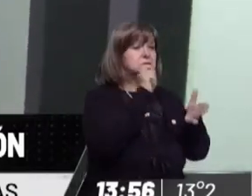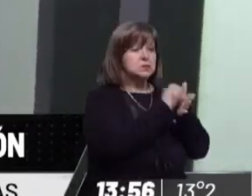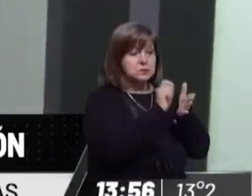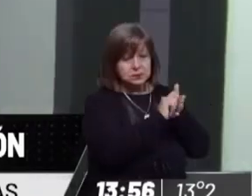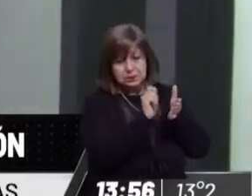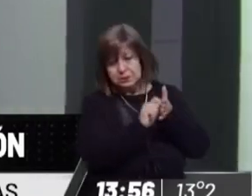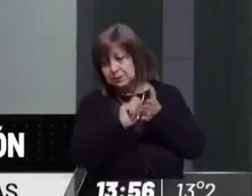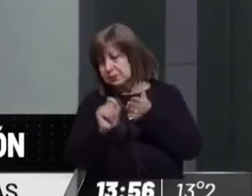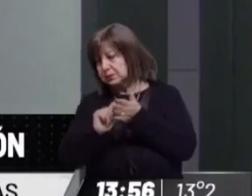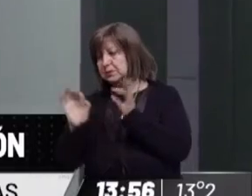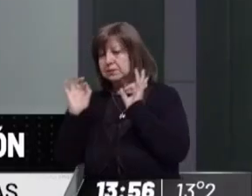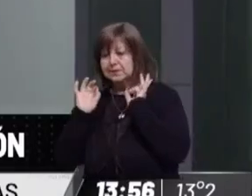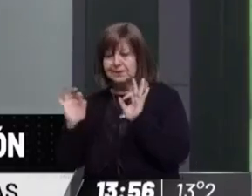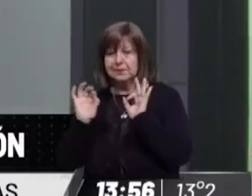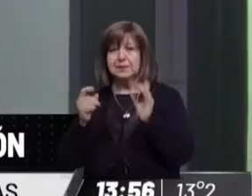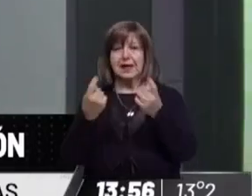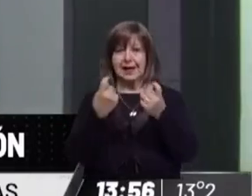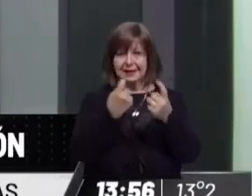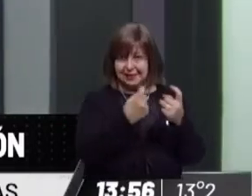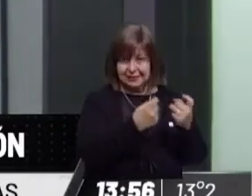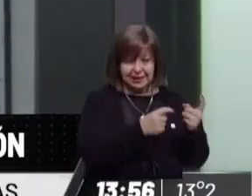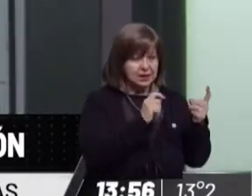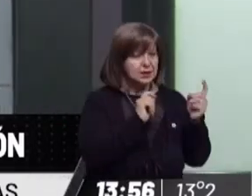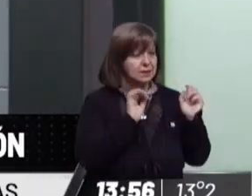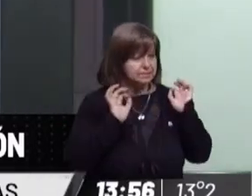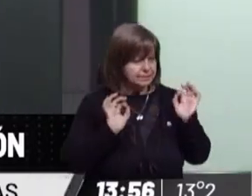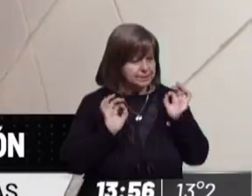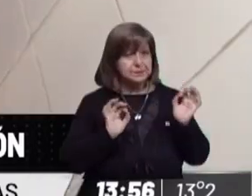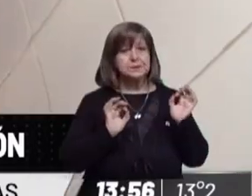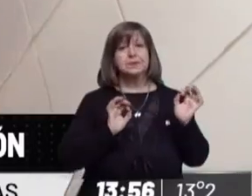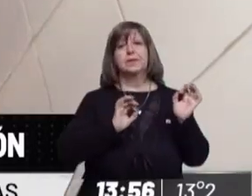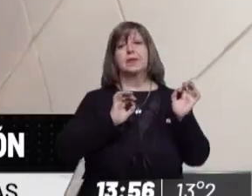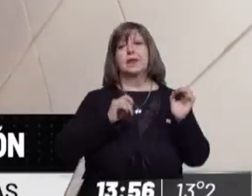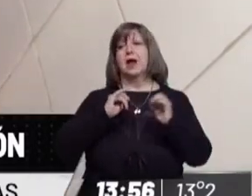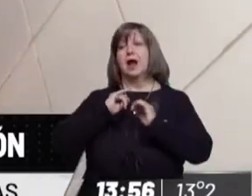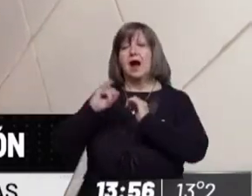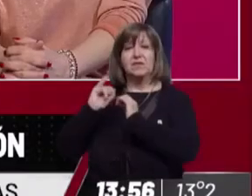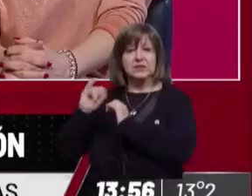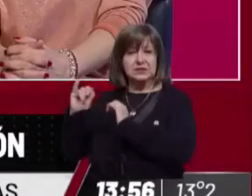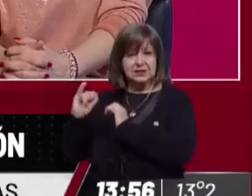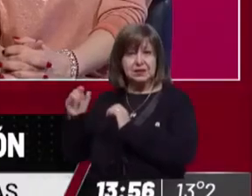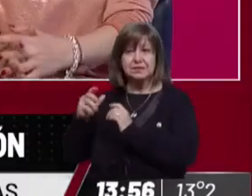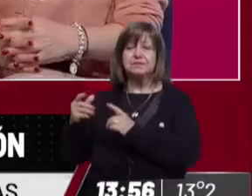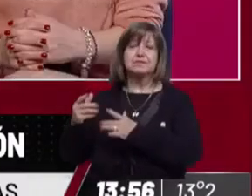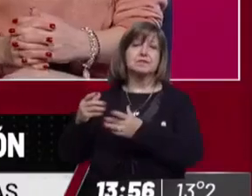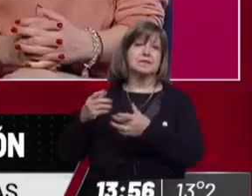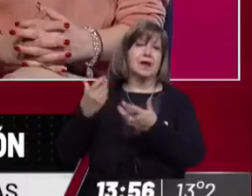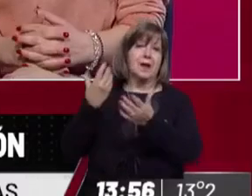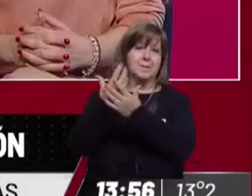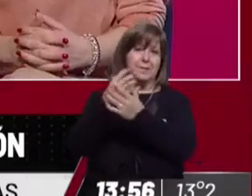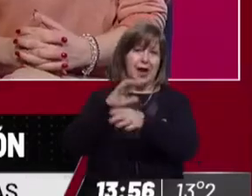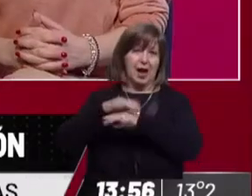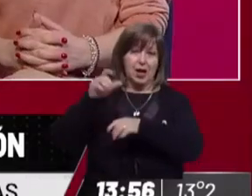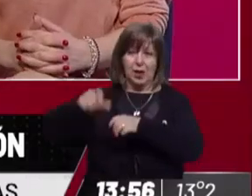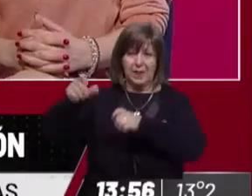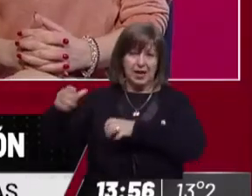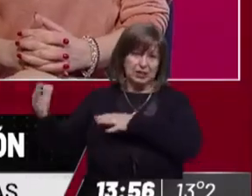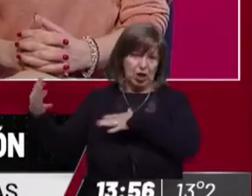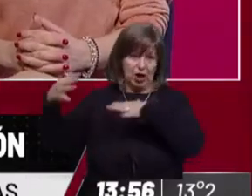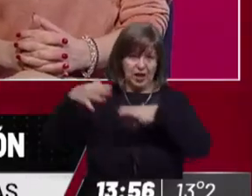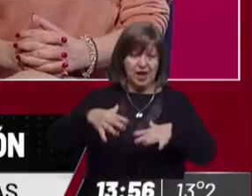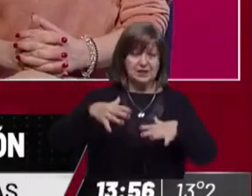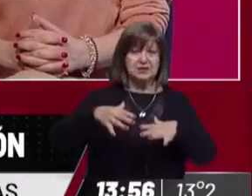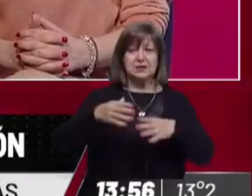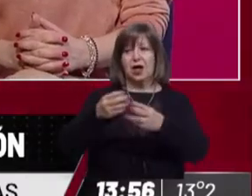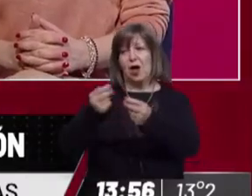revisó, hizo un listado con lo faltante, con lo que se rompió, con lo que se llevaron. Claro. Ahora tienen que traer directamente todo